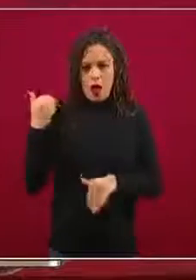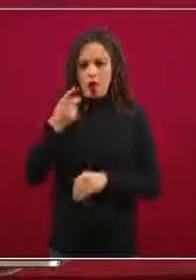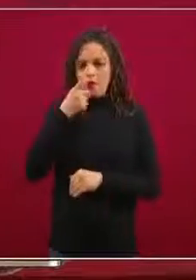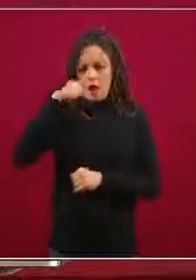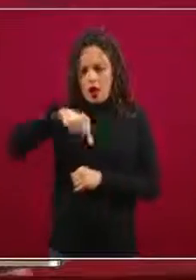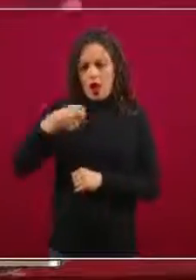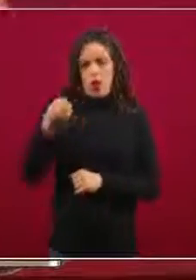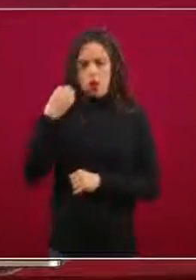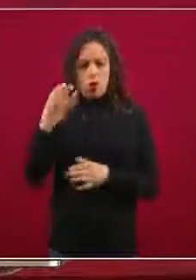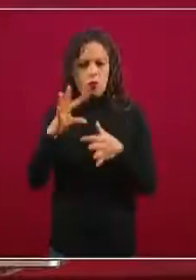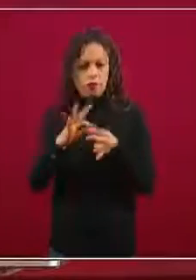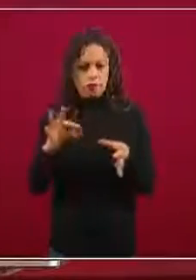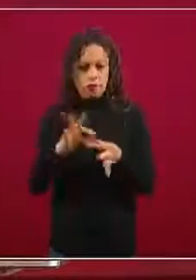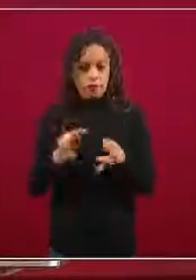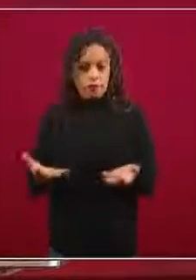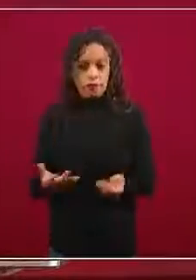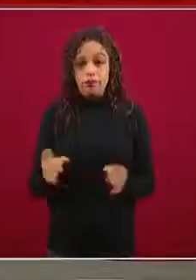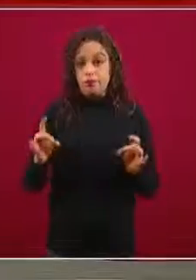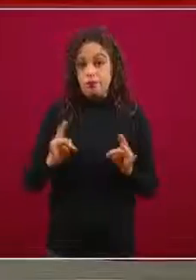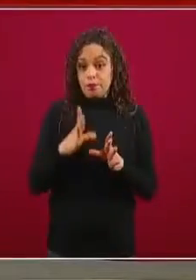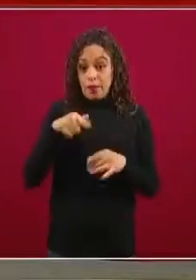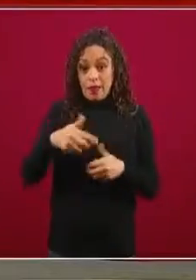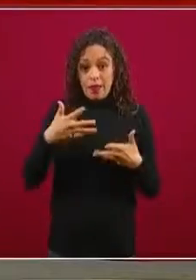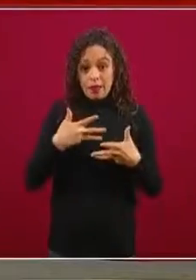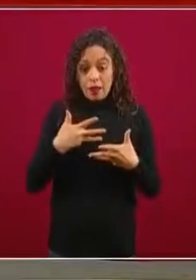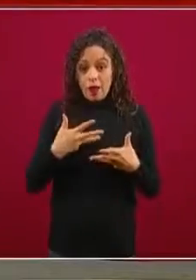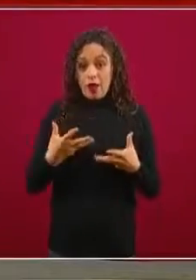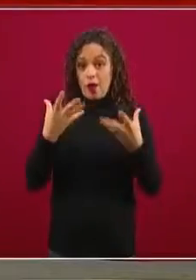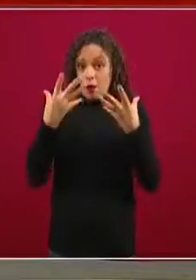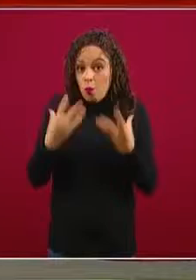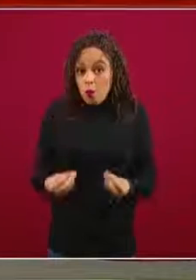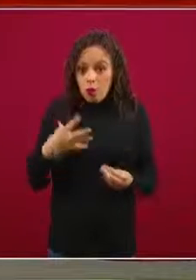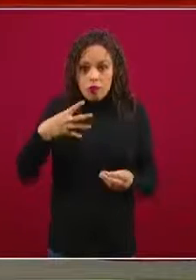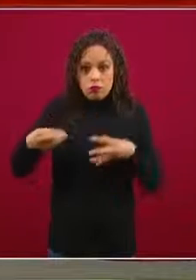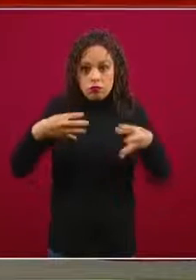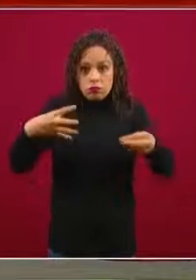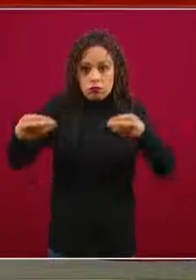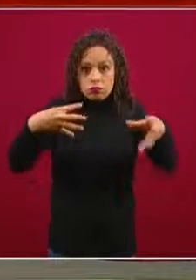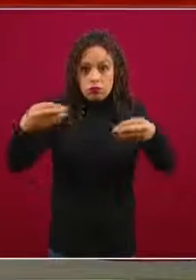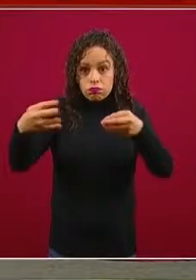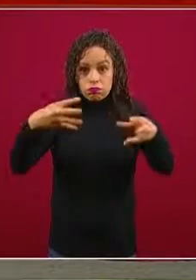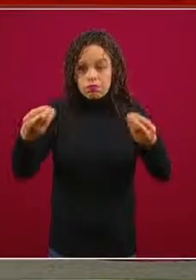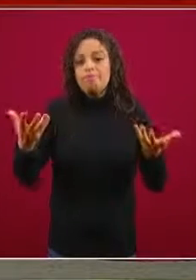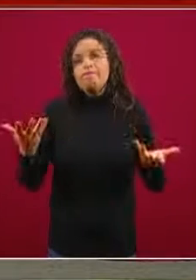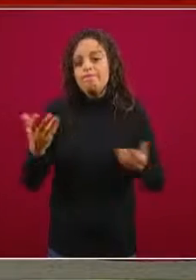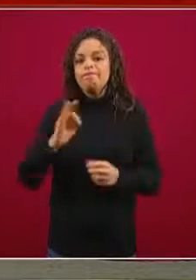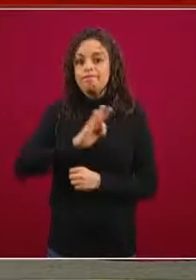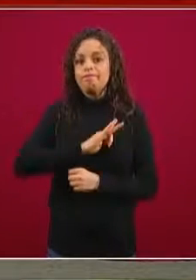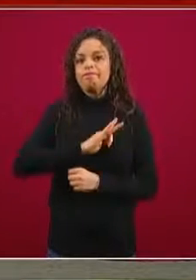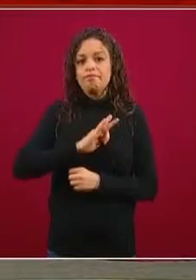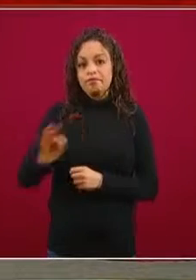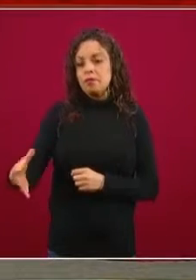ello, si hubiera muchos contagios, entonces podríamos llegar a tener una